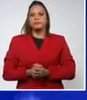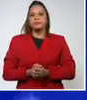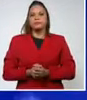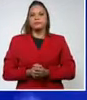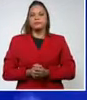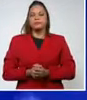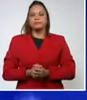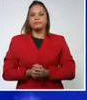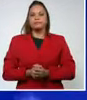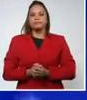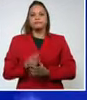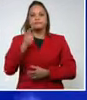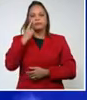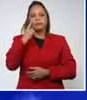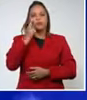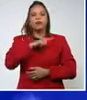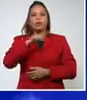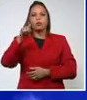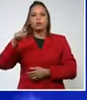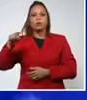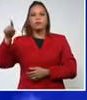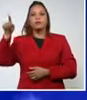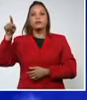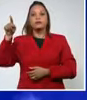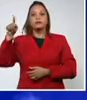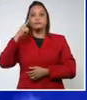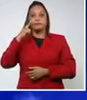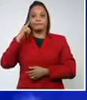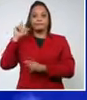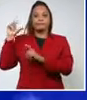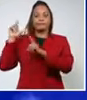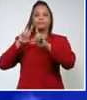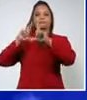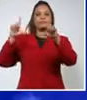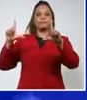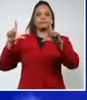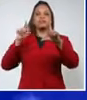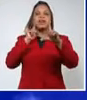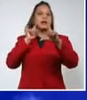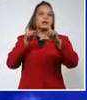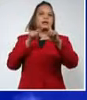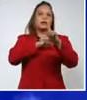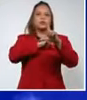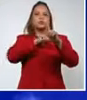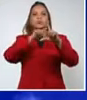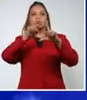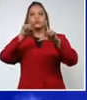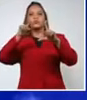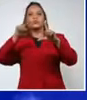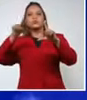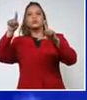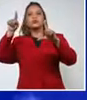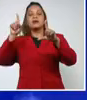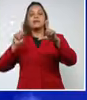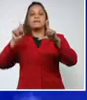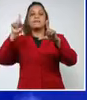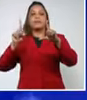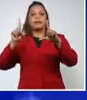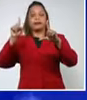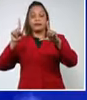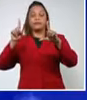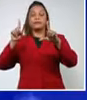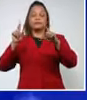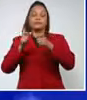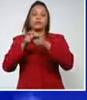Vamos a verlo en la curva, ahora más adelante, como, mírenlo ahí lo tiene. Se ha ido incrementando el número